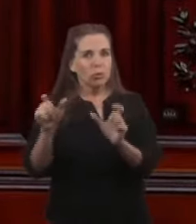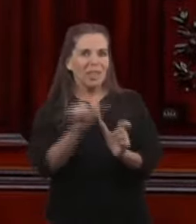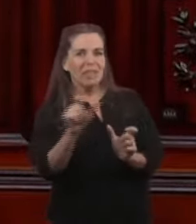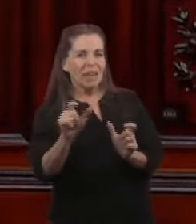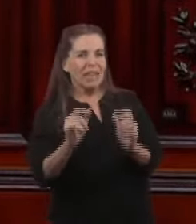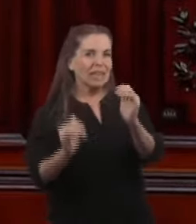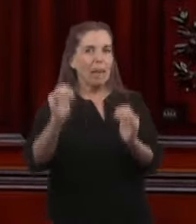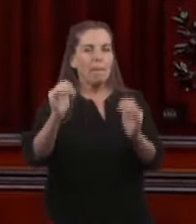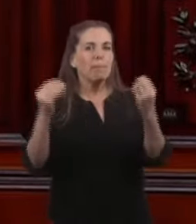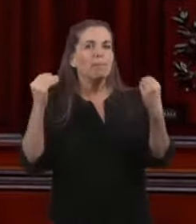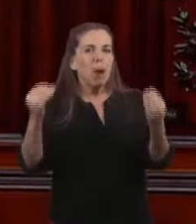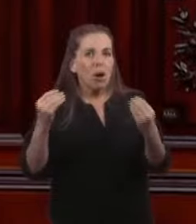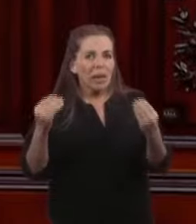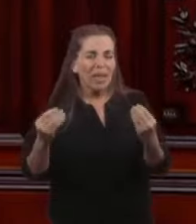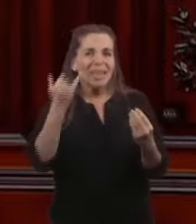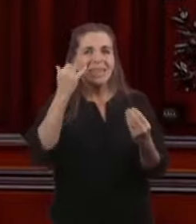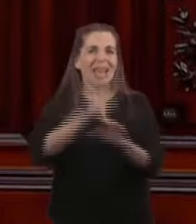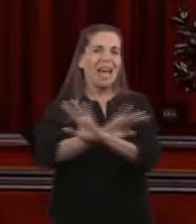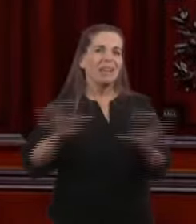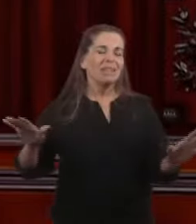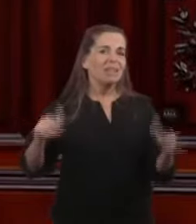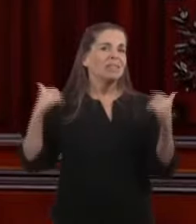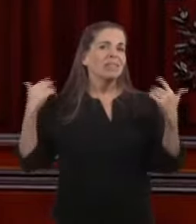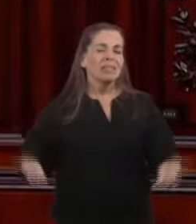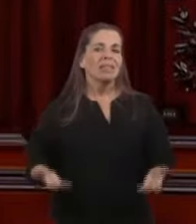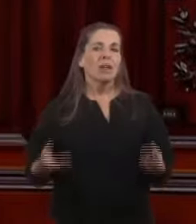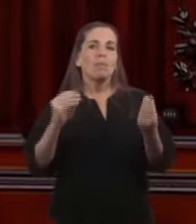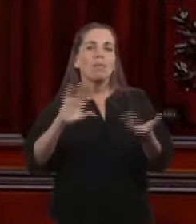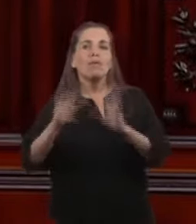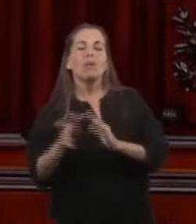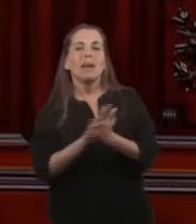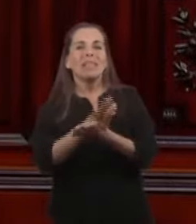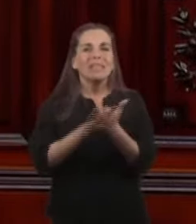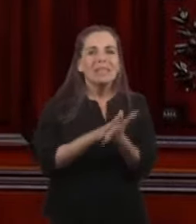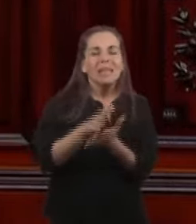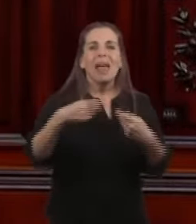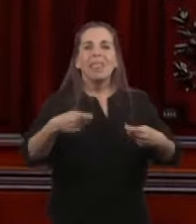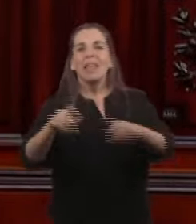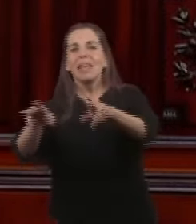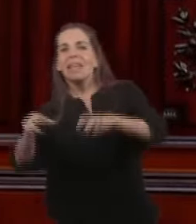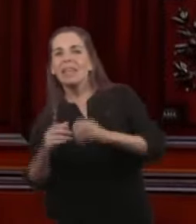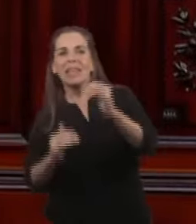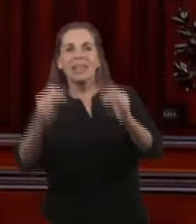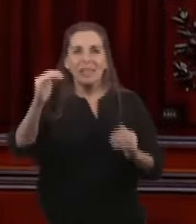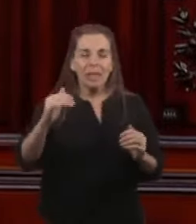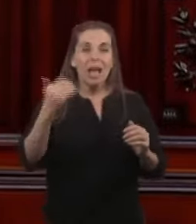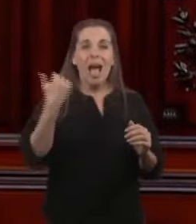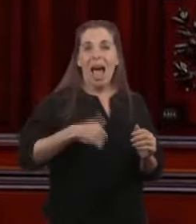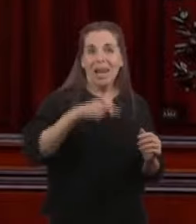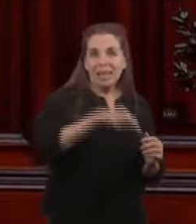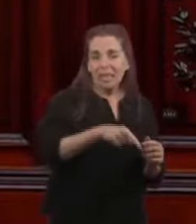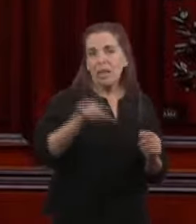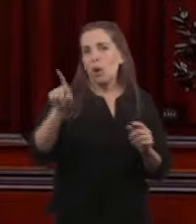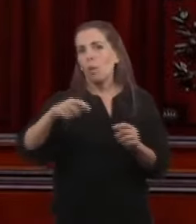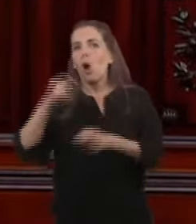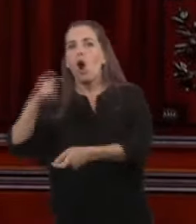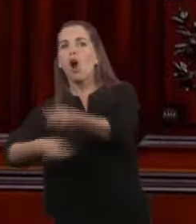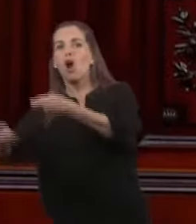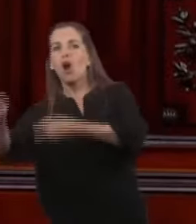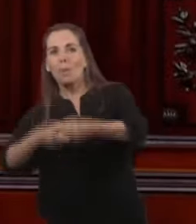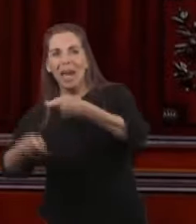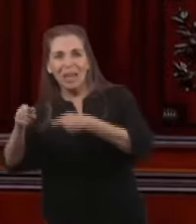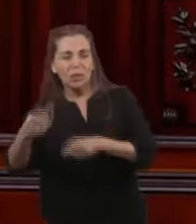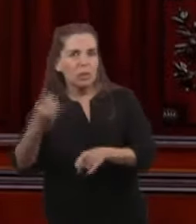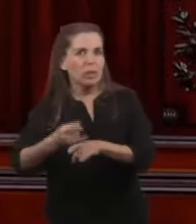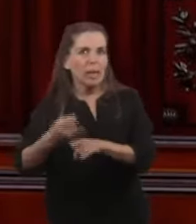porque habiendo abusado de todos los mecanismos de definción del déficit que existen tanto los argentinos como los mercados cada vez nos dan